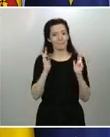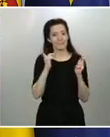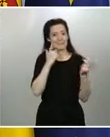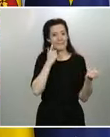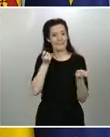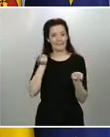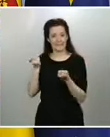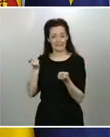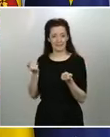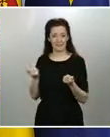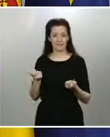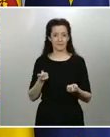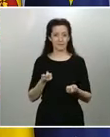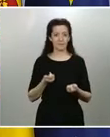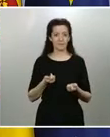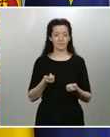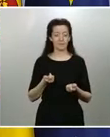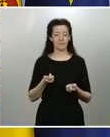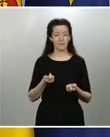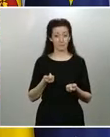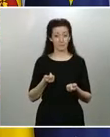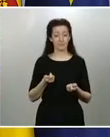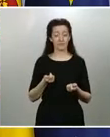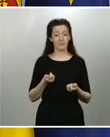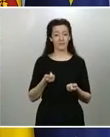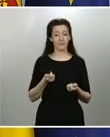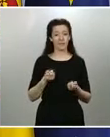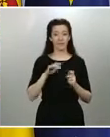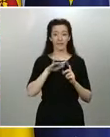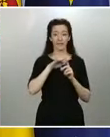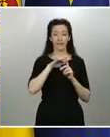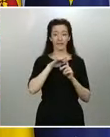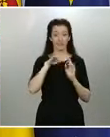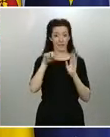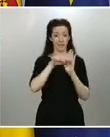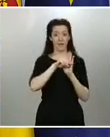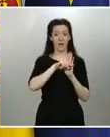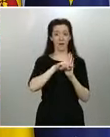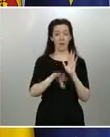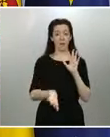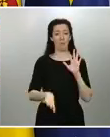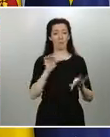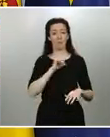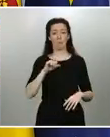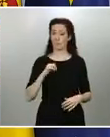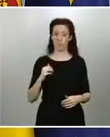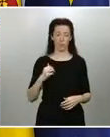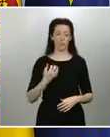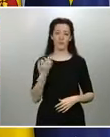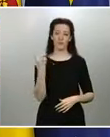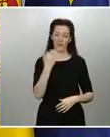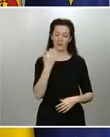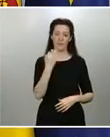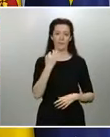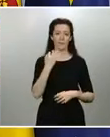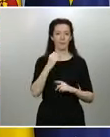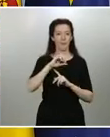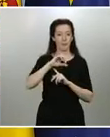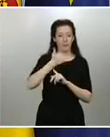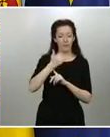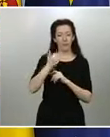posterior y el debate en el congreso pues no hay ningún otro plan no hay ninguna alternativa